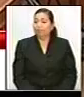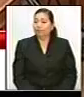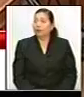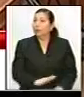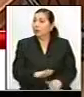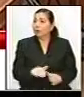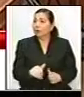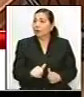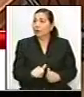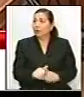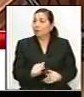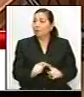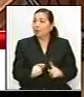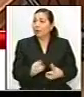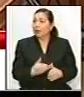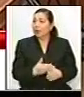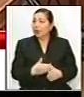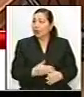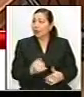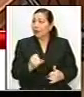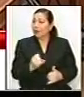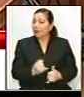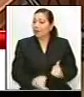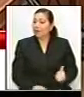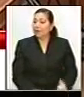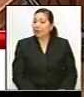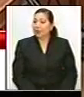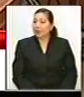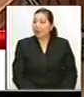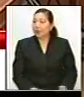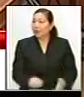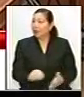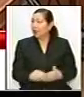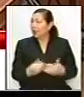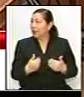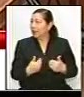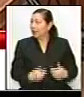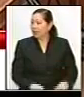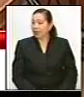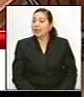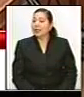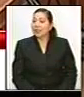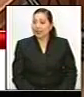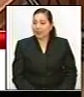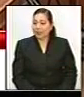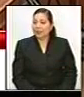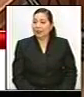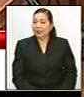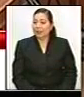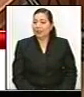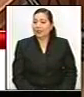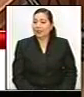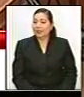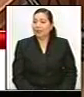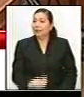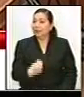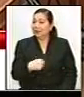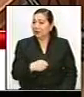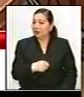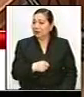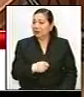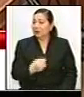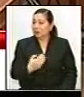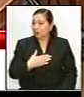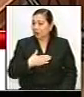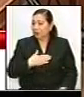todo. Son parte, pero al final recae en el adulto mayor. Entonces, como lo voy a decir, nosotros en mi